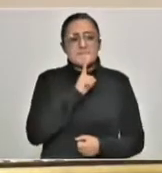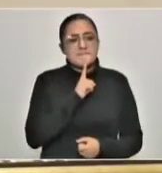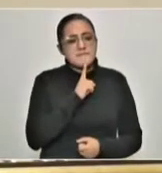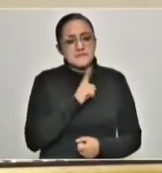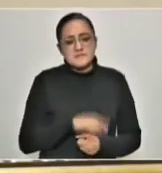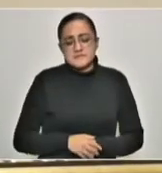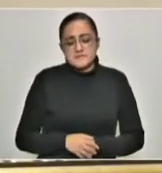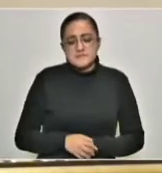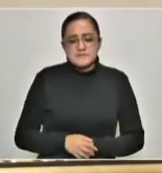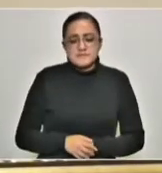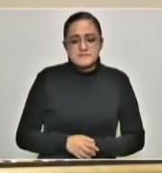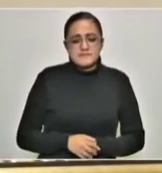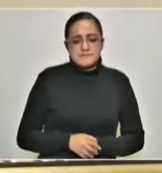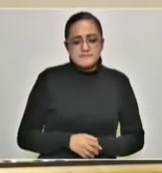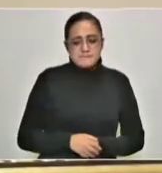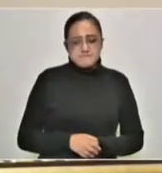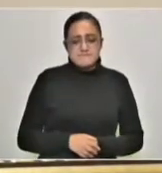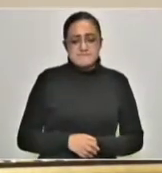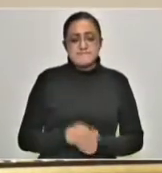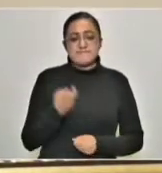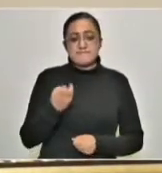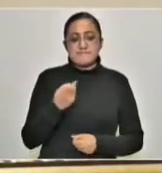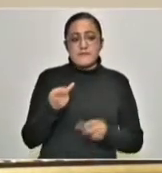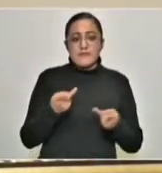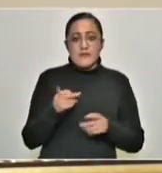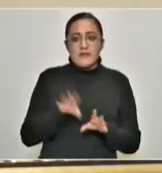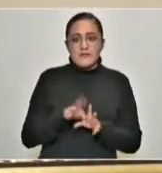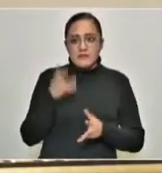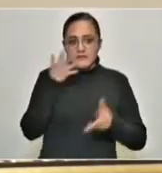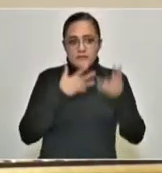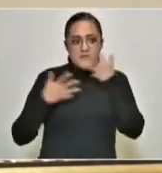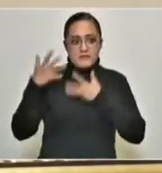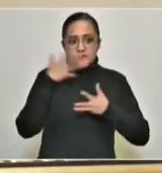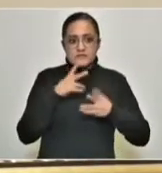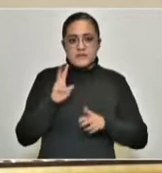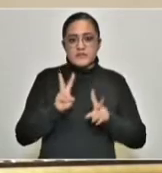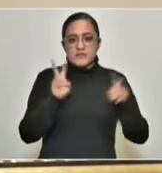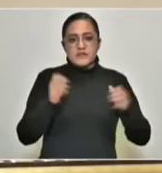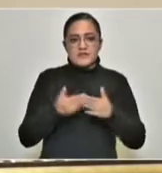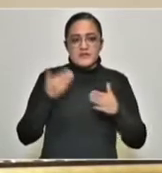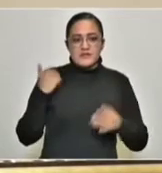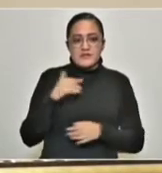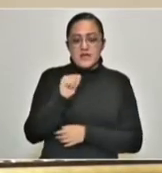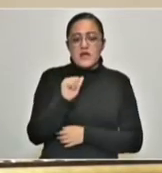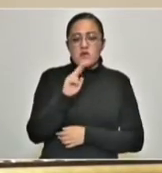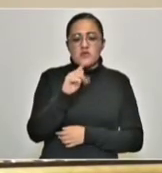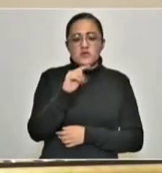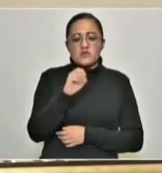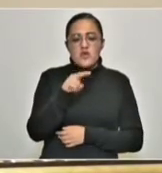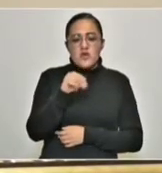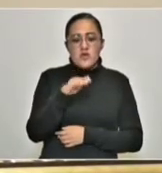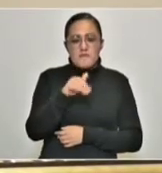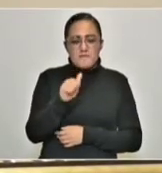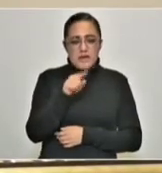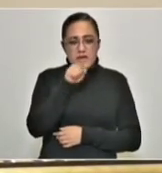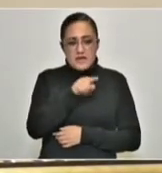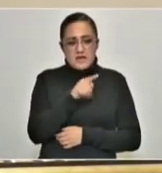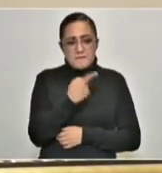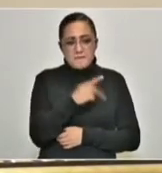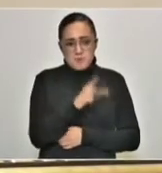Siempre fue parte de la estrategia de confusión, como el tema de la autonomía universitaria